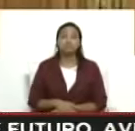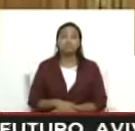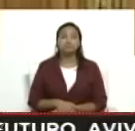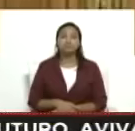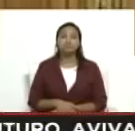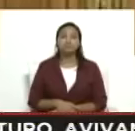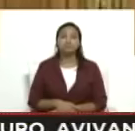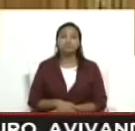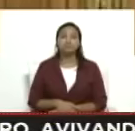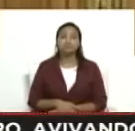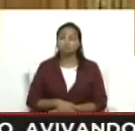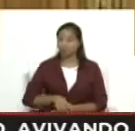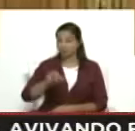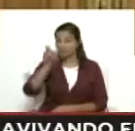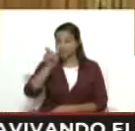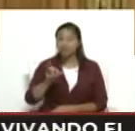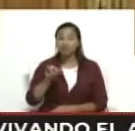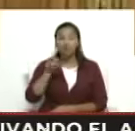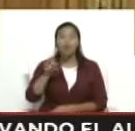No es mentiroso.